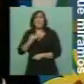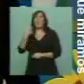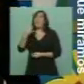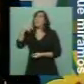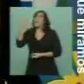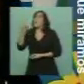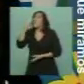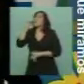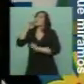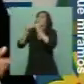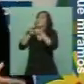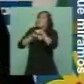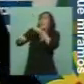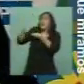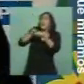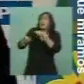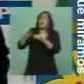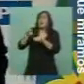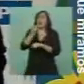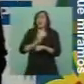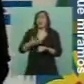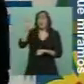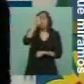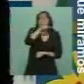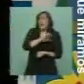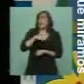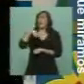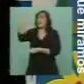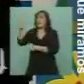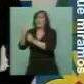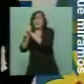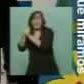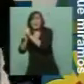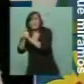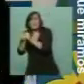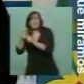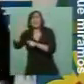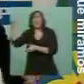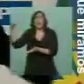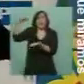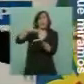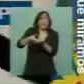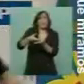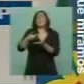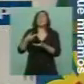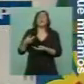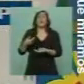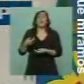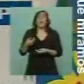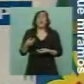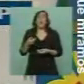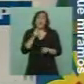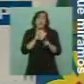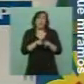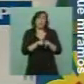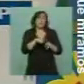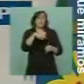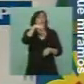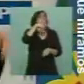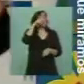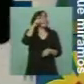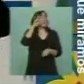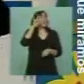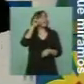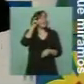empresas con proveedores con gobernadores también con otros gobiernos como estamos haciéndolo por ejemplo ahora con pedevesa